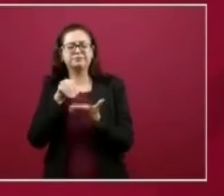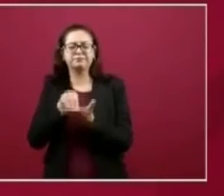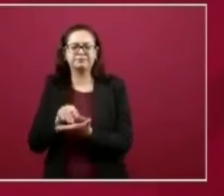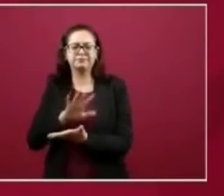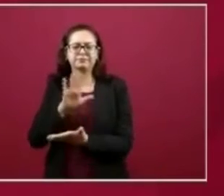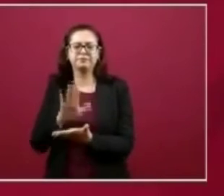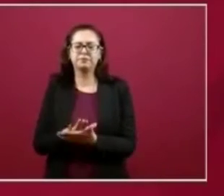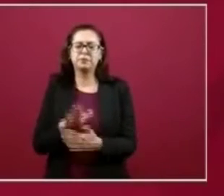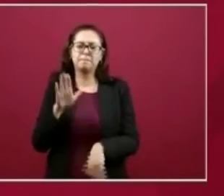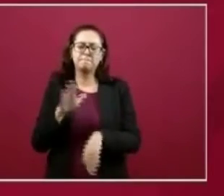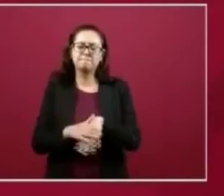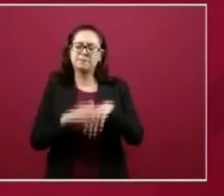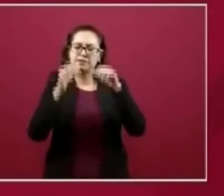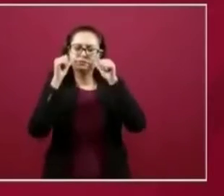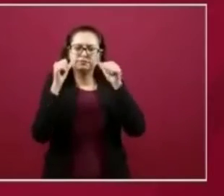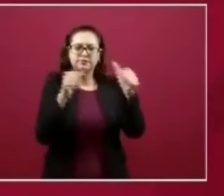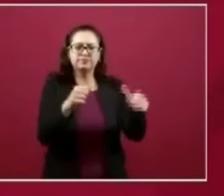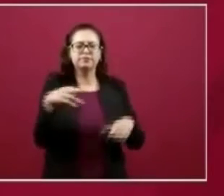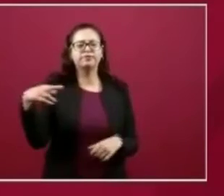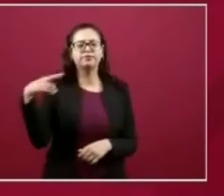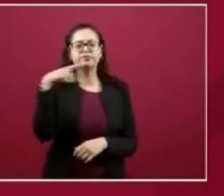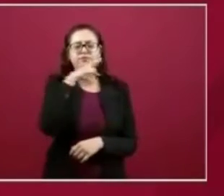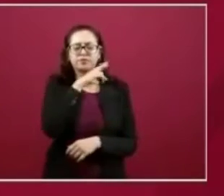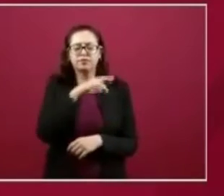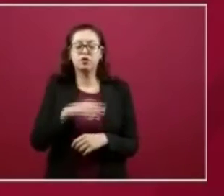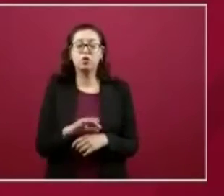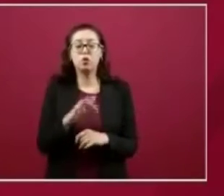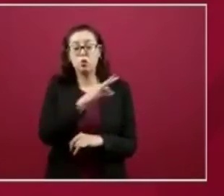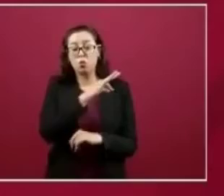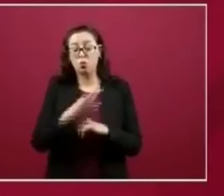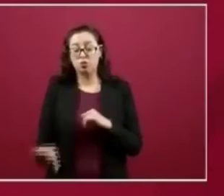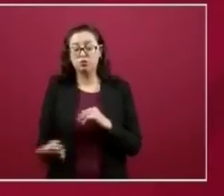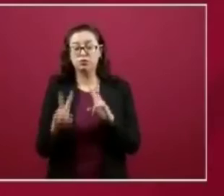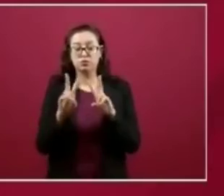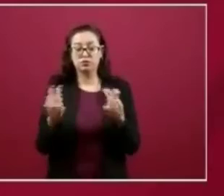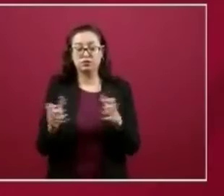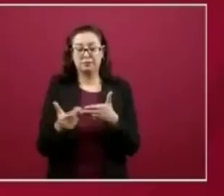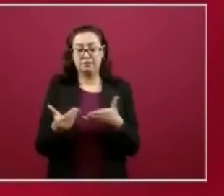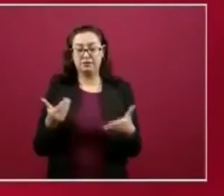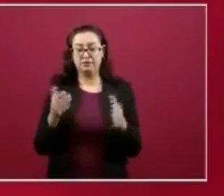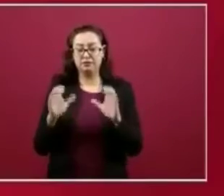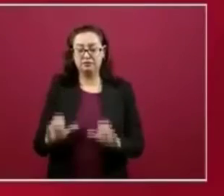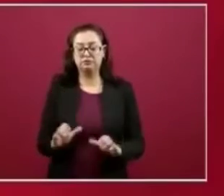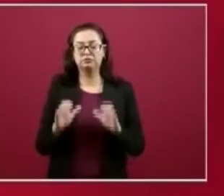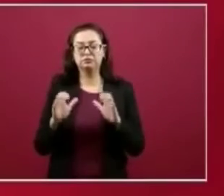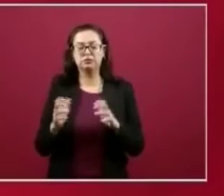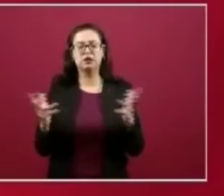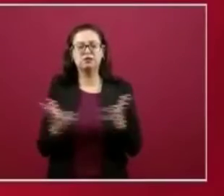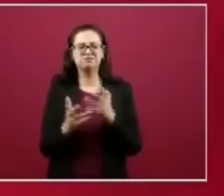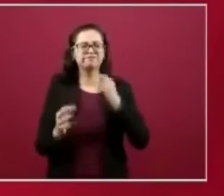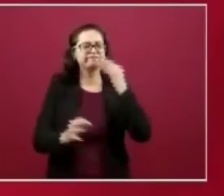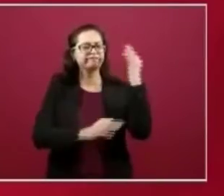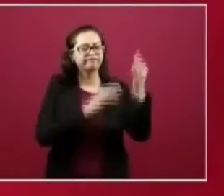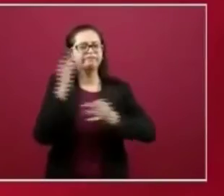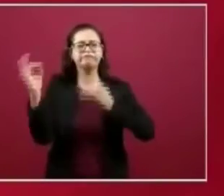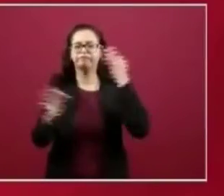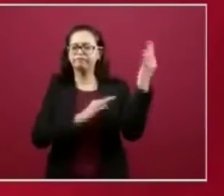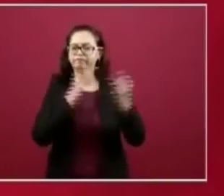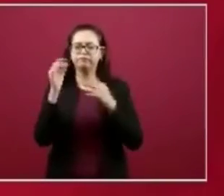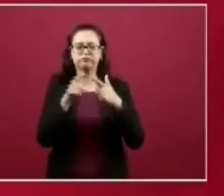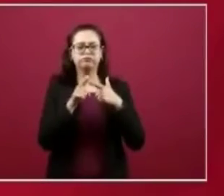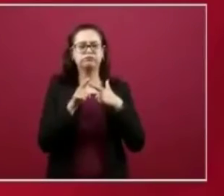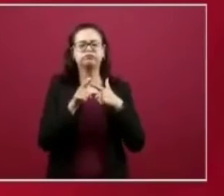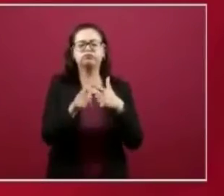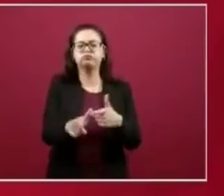acción más inmediata. Y finalmente, en el área de prevención vamos a implementar campañas permanentes sobre el